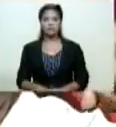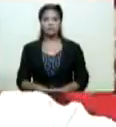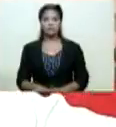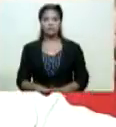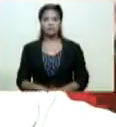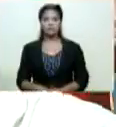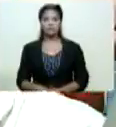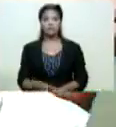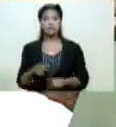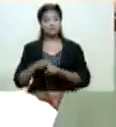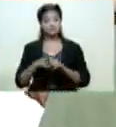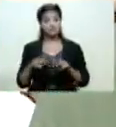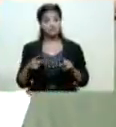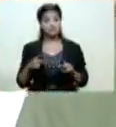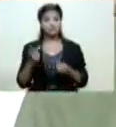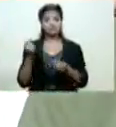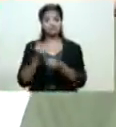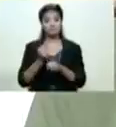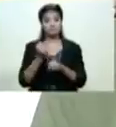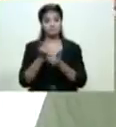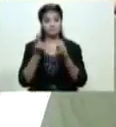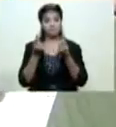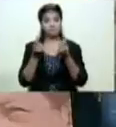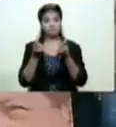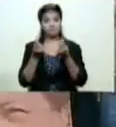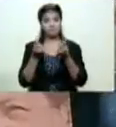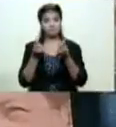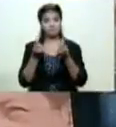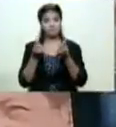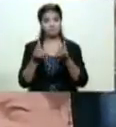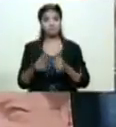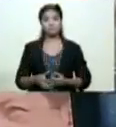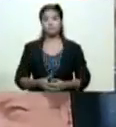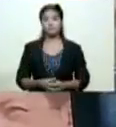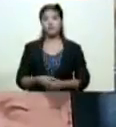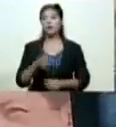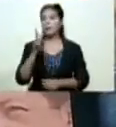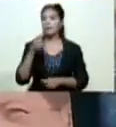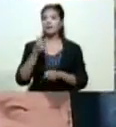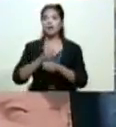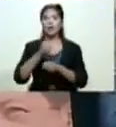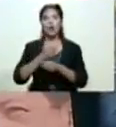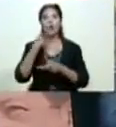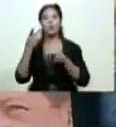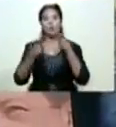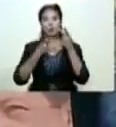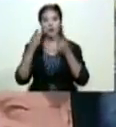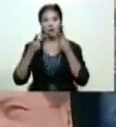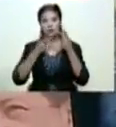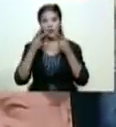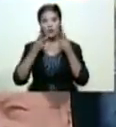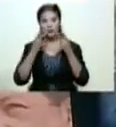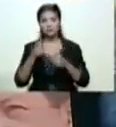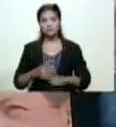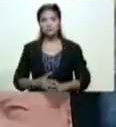Pero además de las tareas económicas, están las tareas políticas.